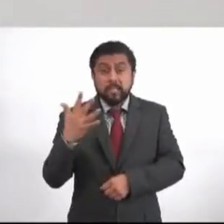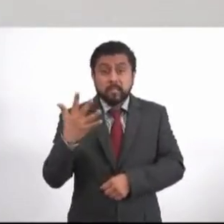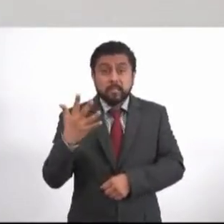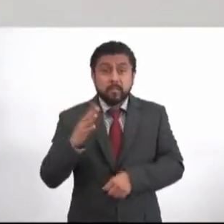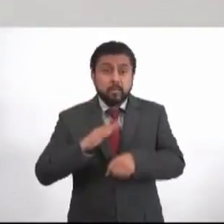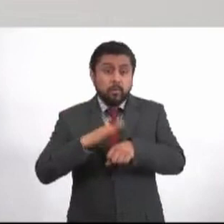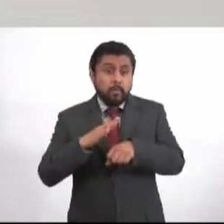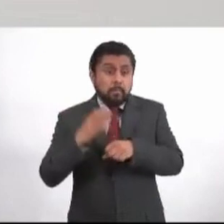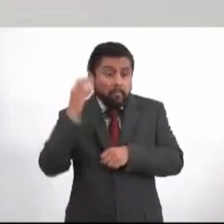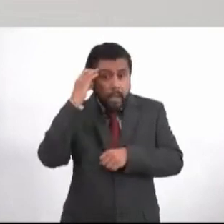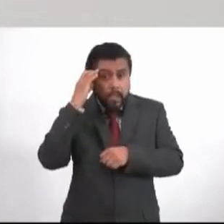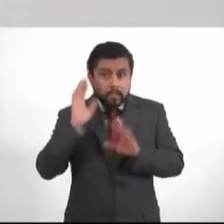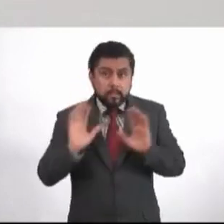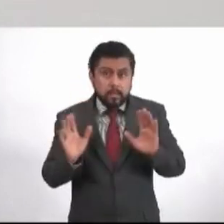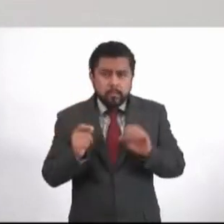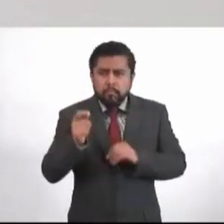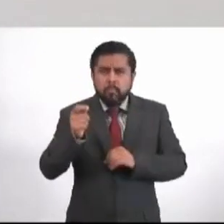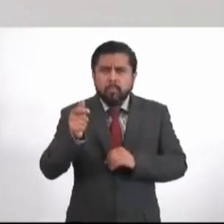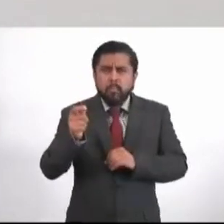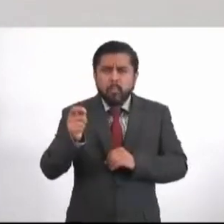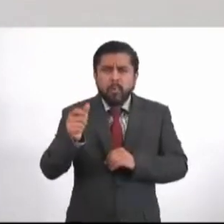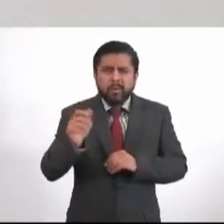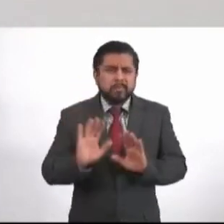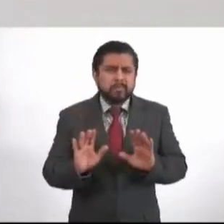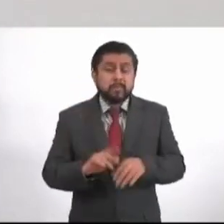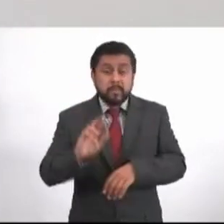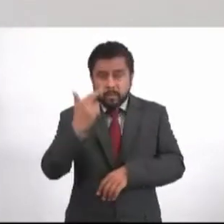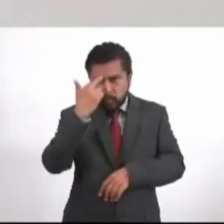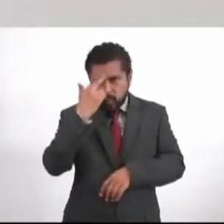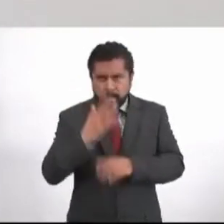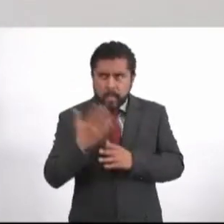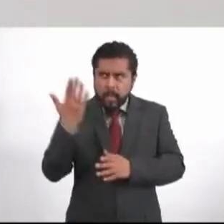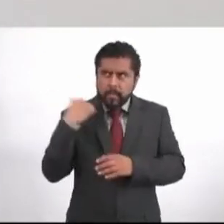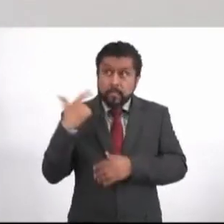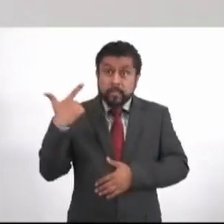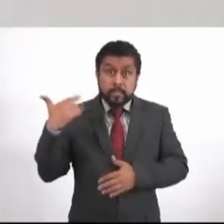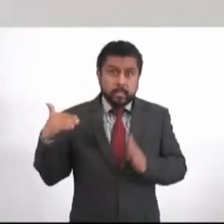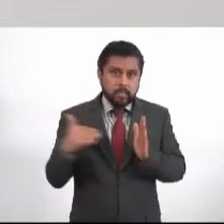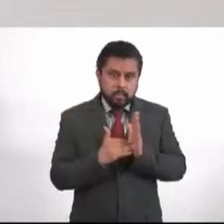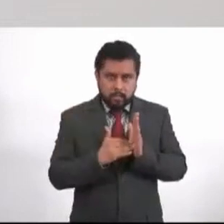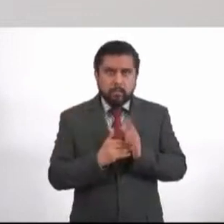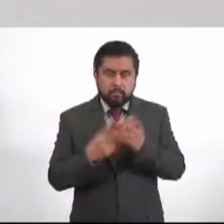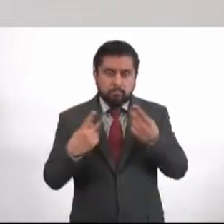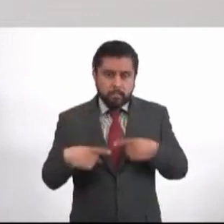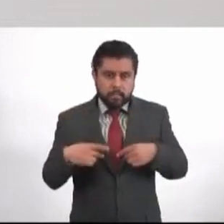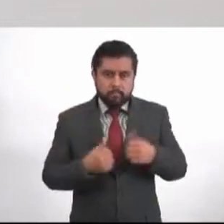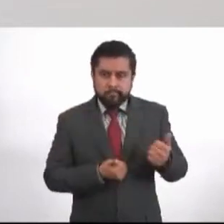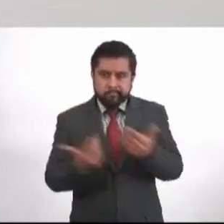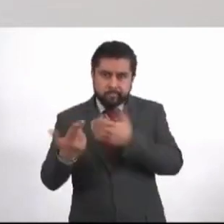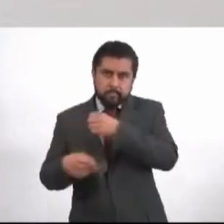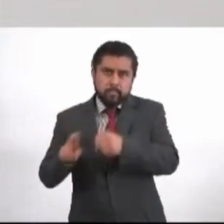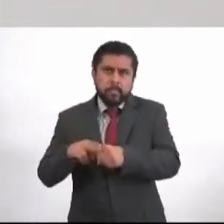¿verdad? Entonces, realmente es muy poco. Recuerden que llegamos a tener más de 7,000 personas hospitalizadas y hoy